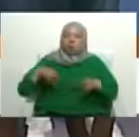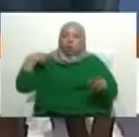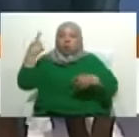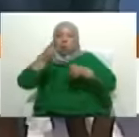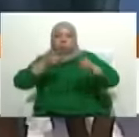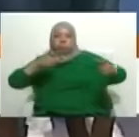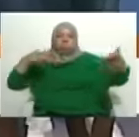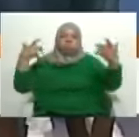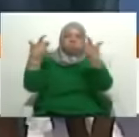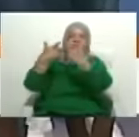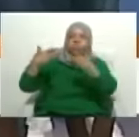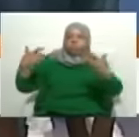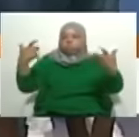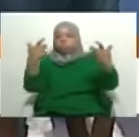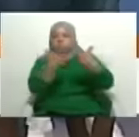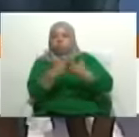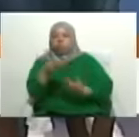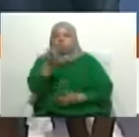año